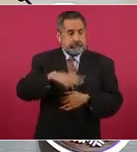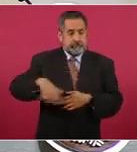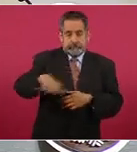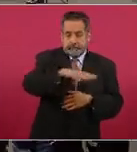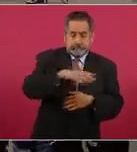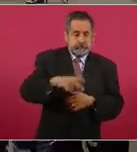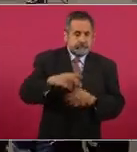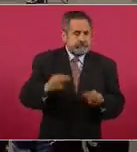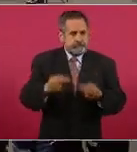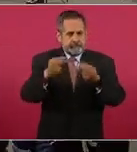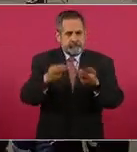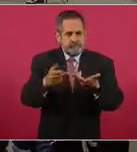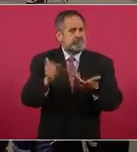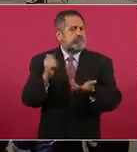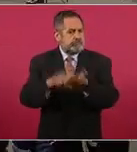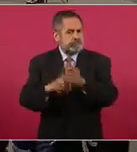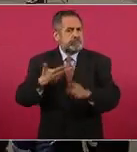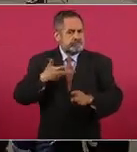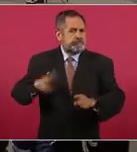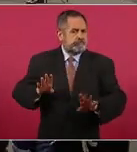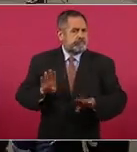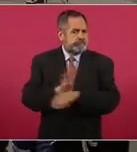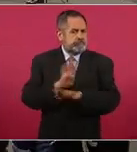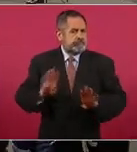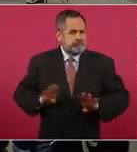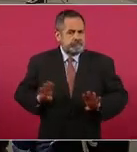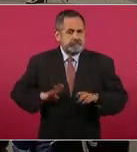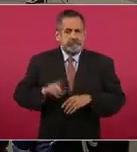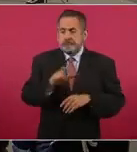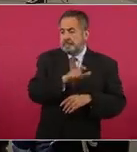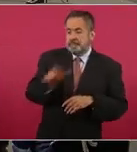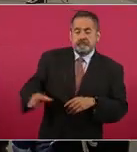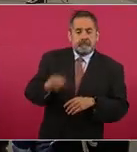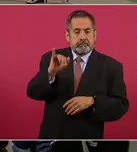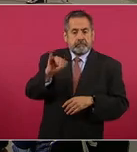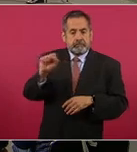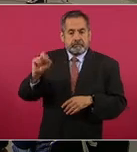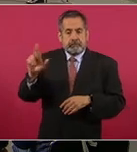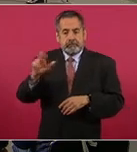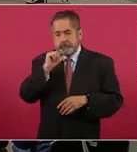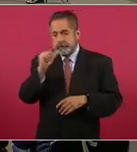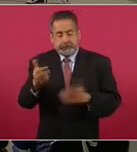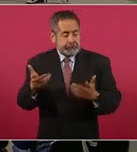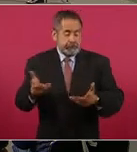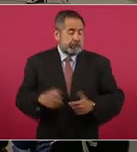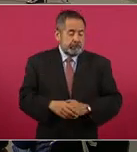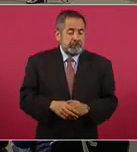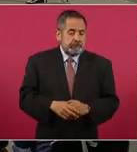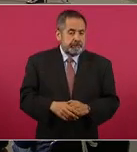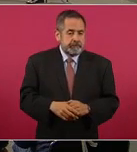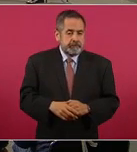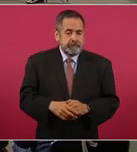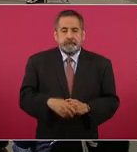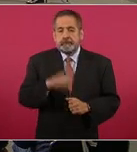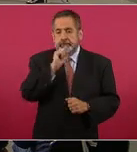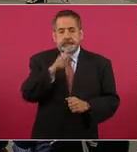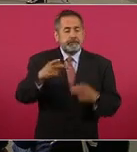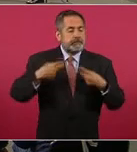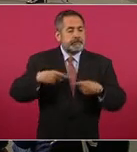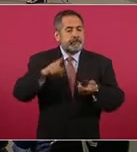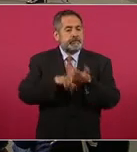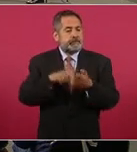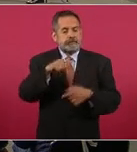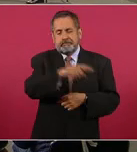primario tiene algunos beneficios donde no paga impuestos sobre la renta. Y en el caso de las personas